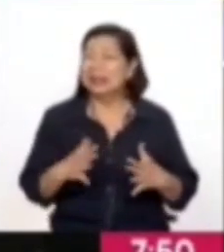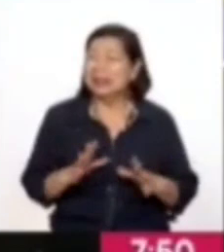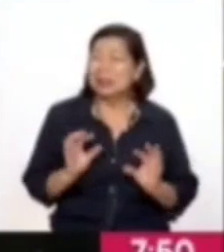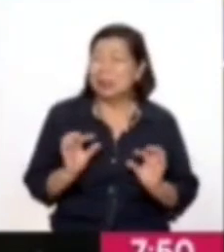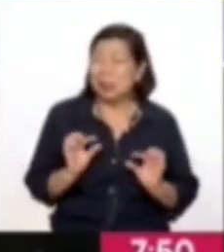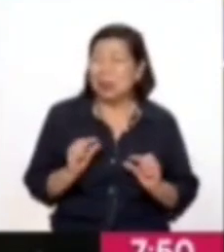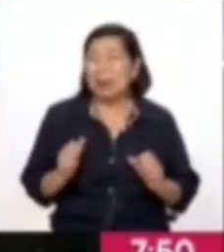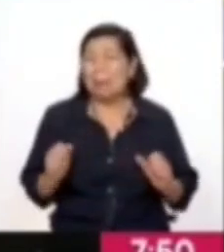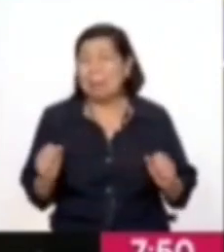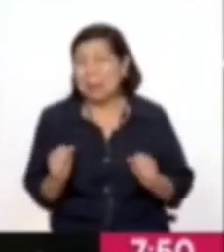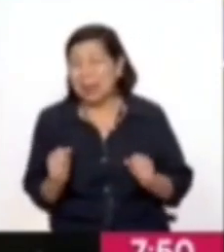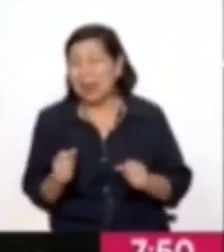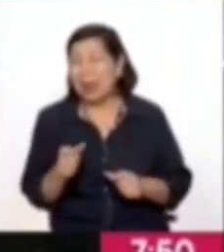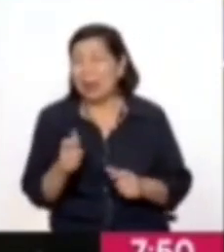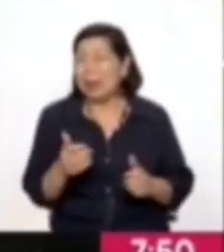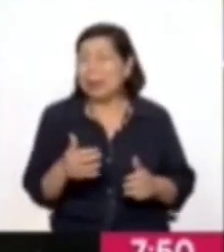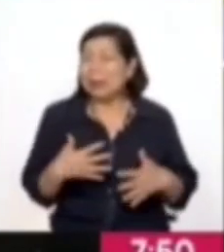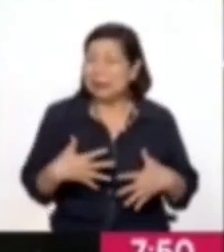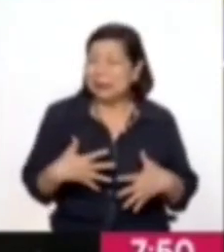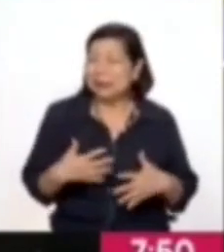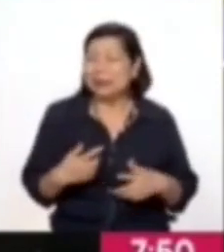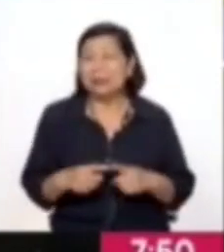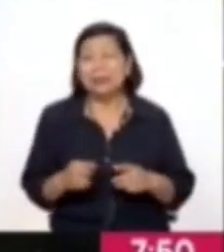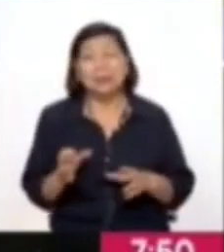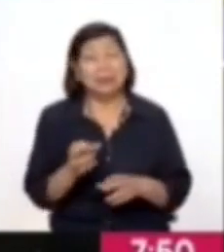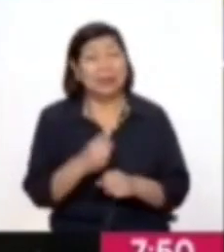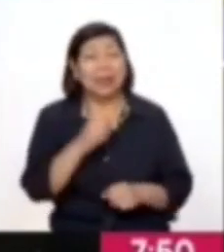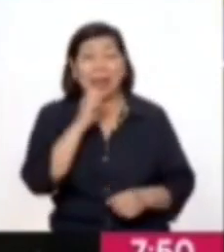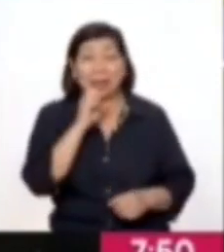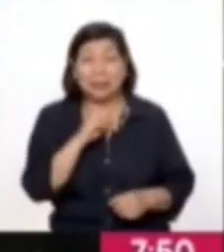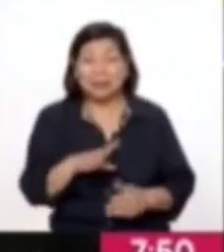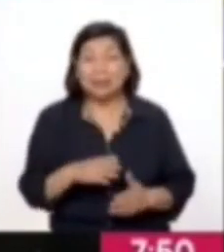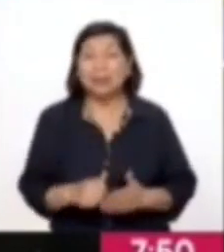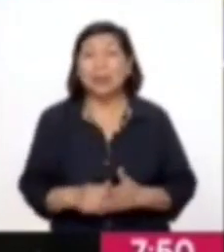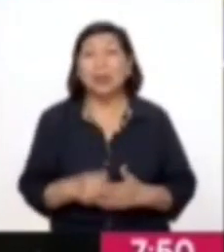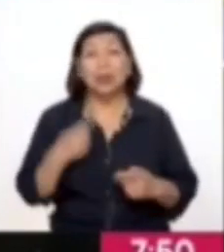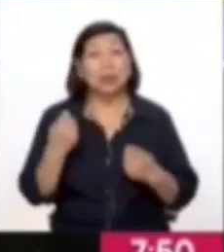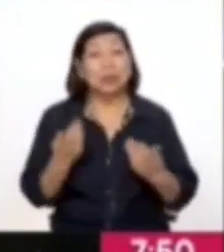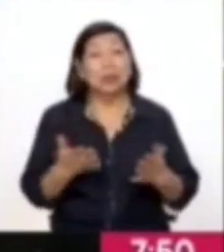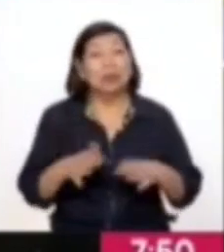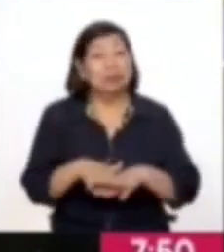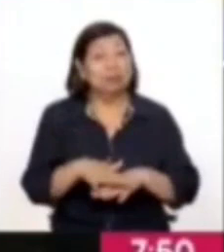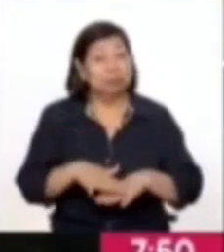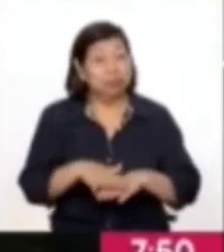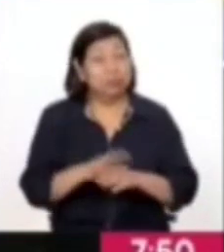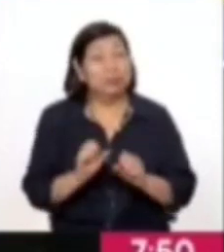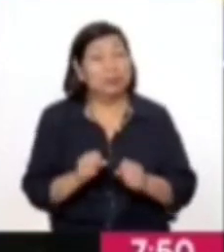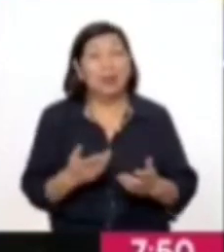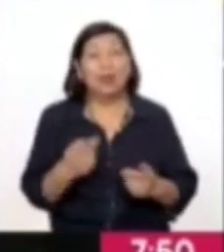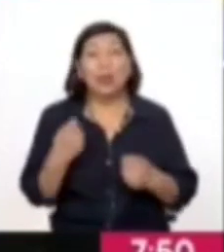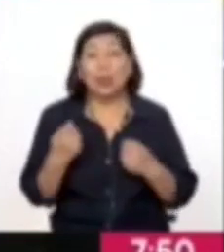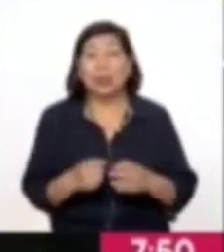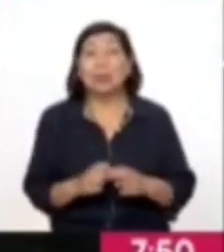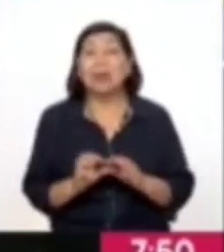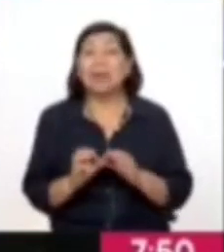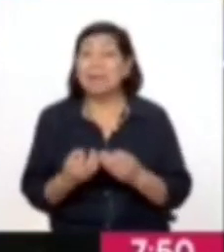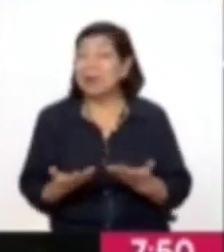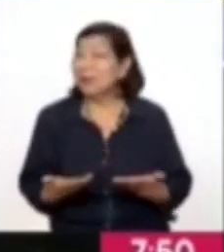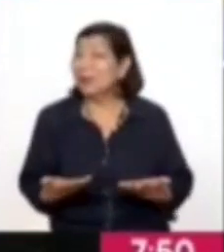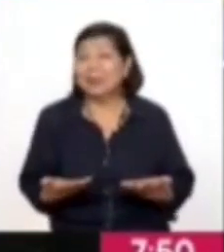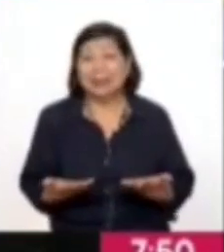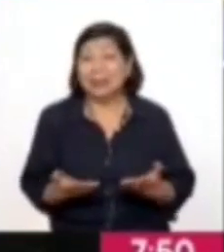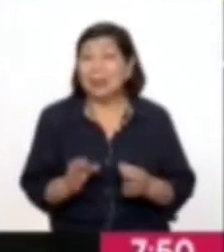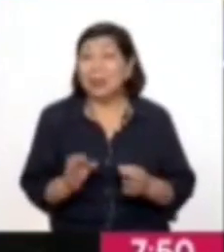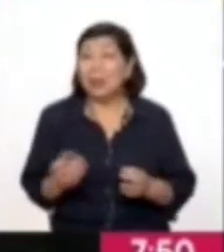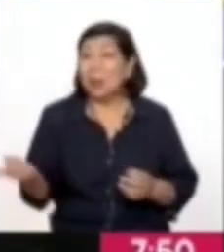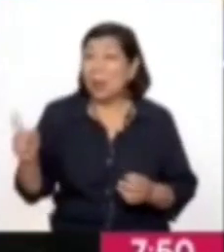Y temor, ¿no? Como está la situación, efectivamente ya lo hemos sostenido varias veces, el turismo Sí. se planifica y el turismo Sí. familiar